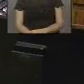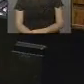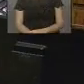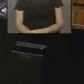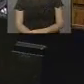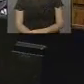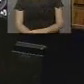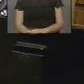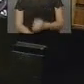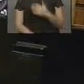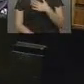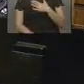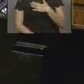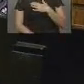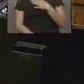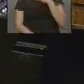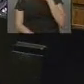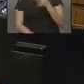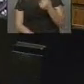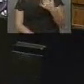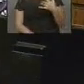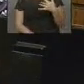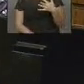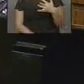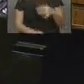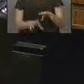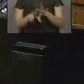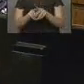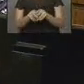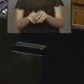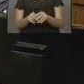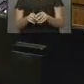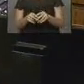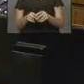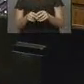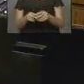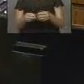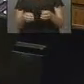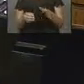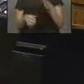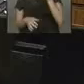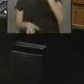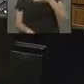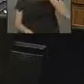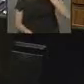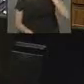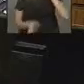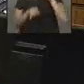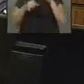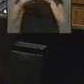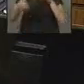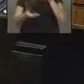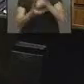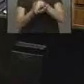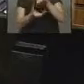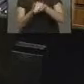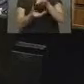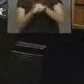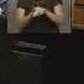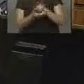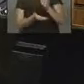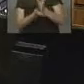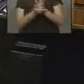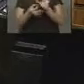sentido, quiero valorar a la Asociación Gremial Provincial de Agua Potable Rural de Chiloé, quienes han tenido